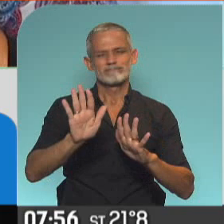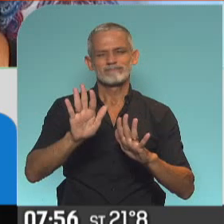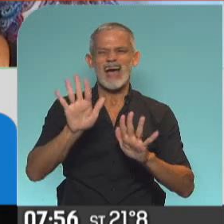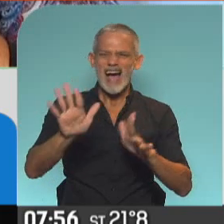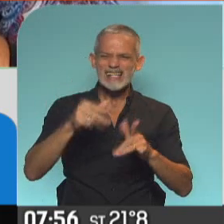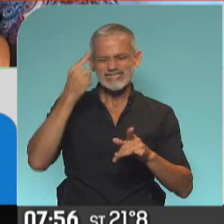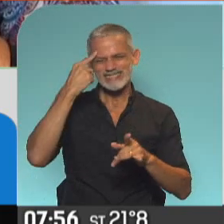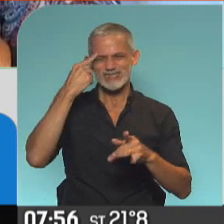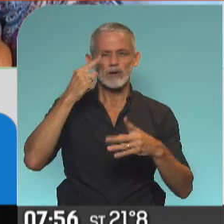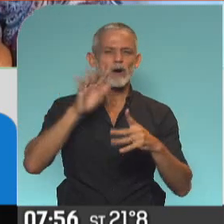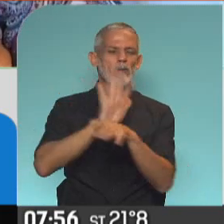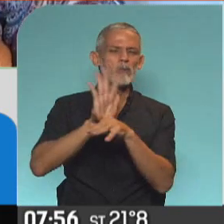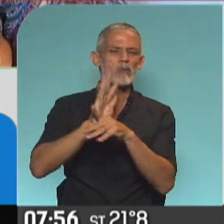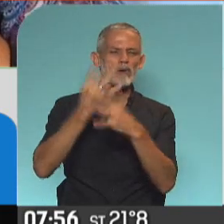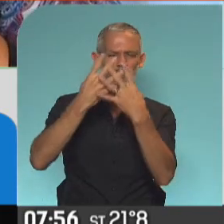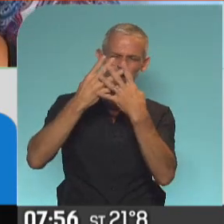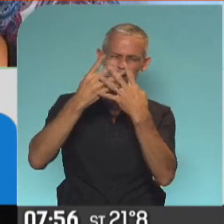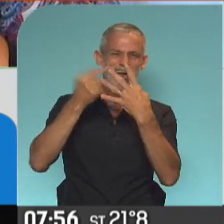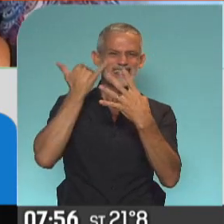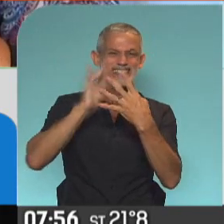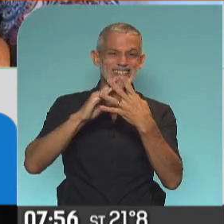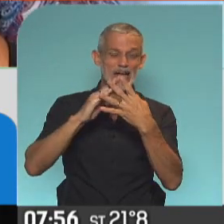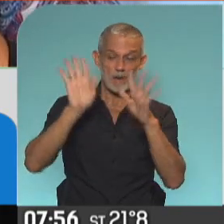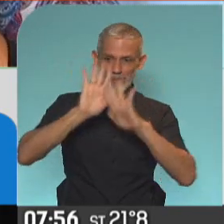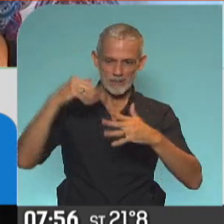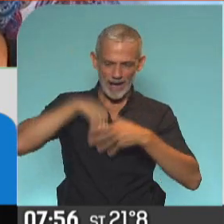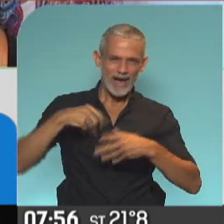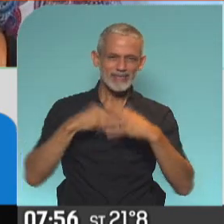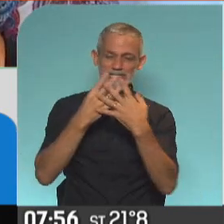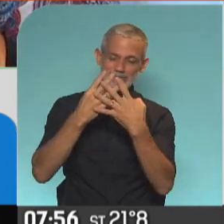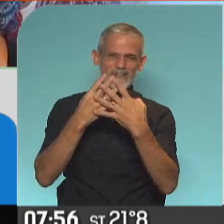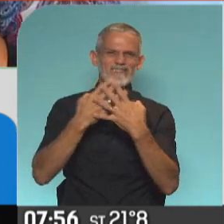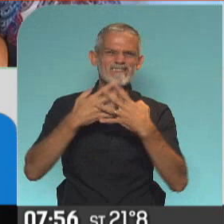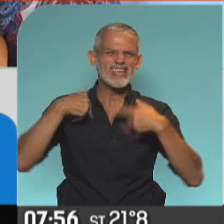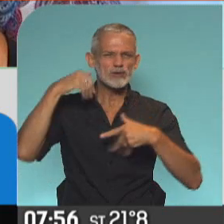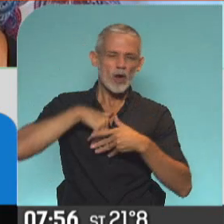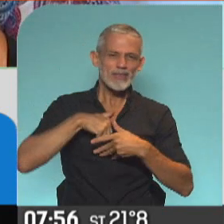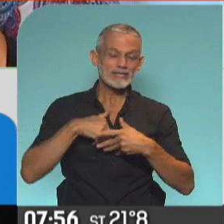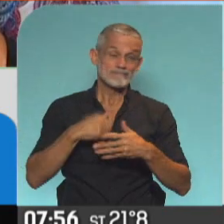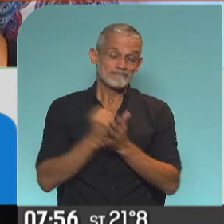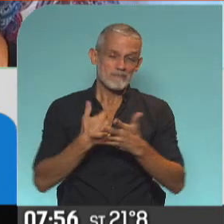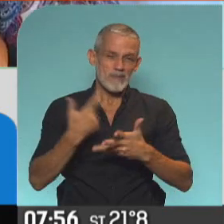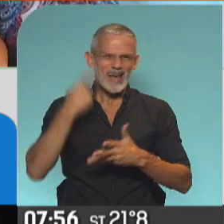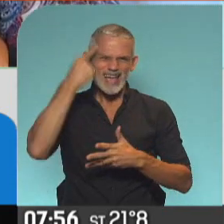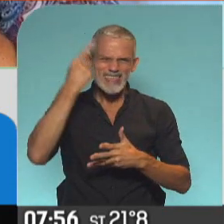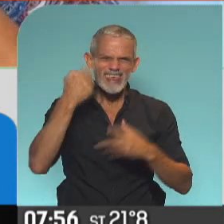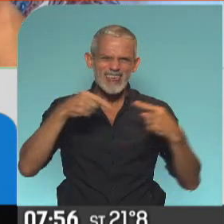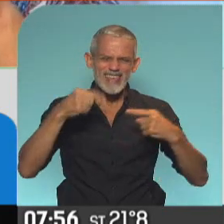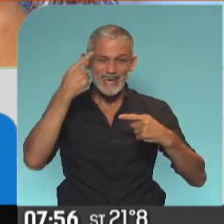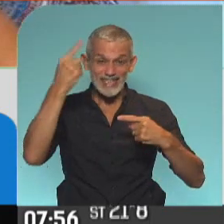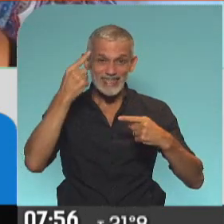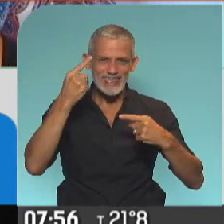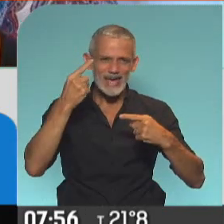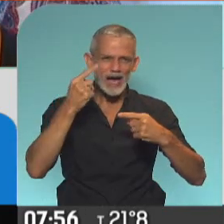de una malla que los constituye. Esa malla constitutiva de los varones es todavía una idea sombría, un